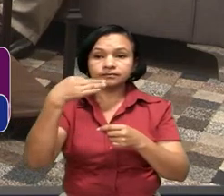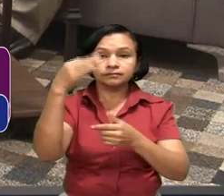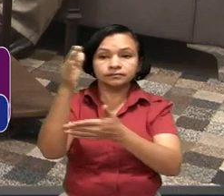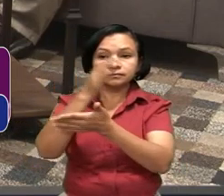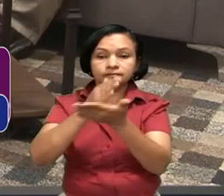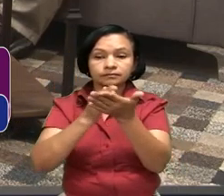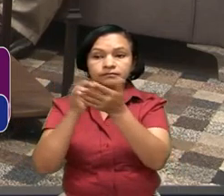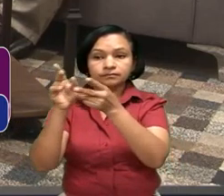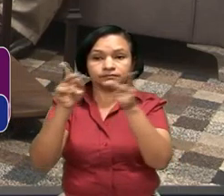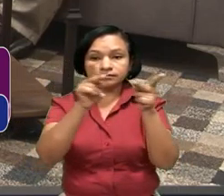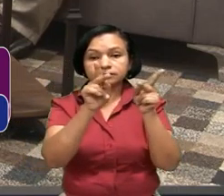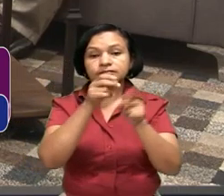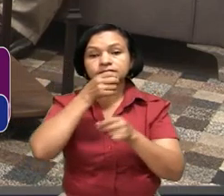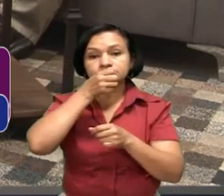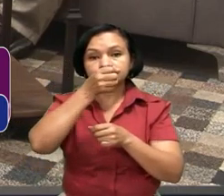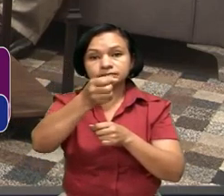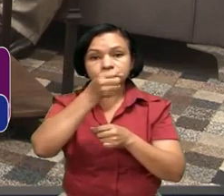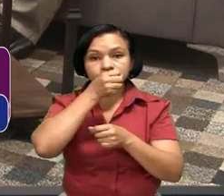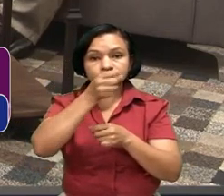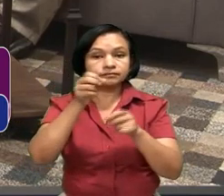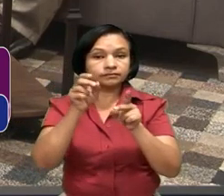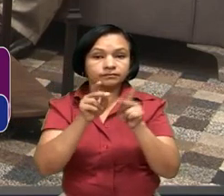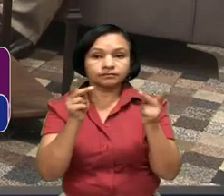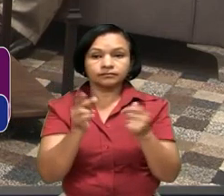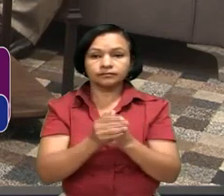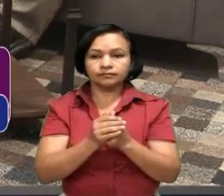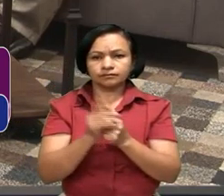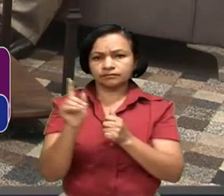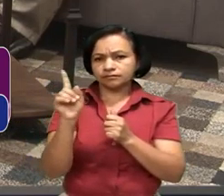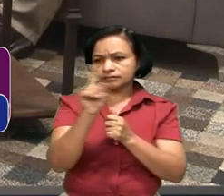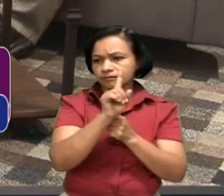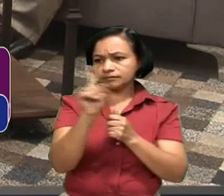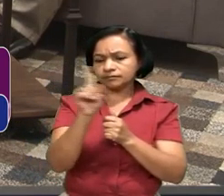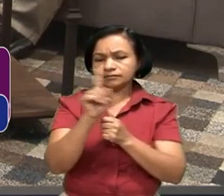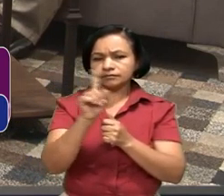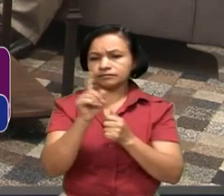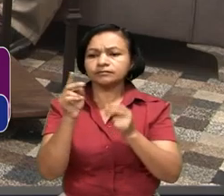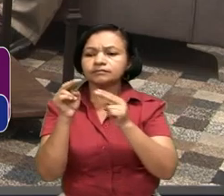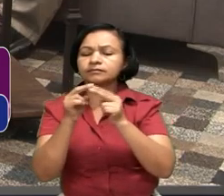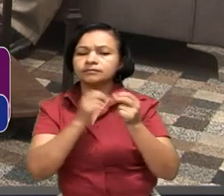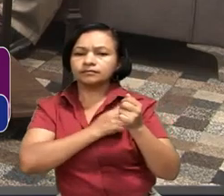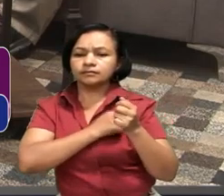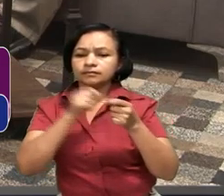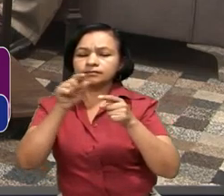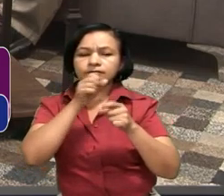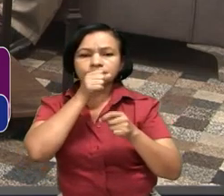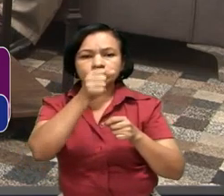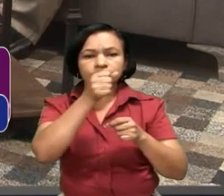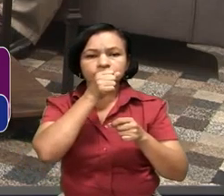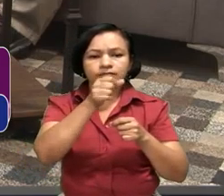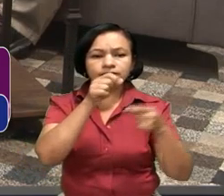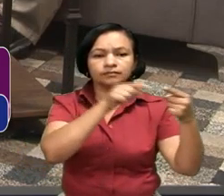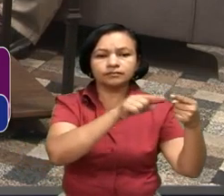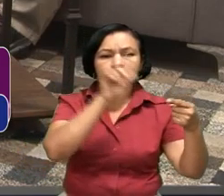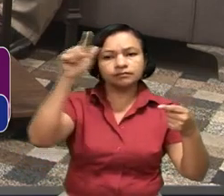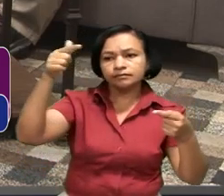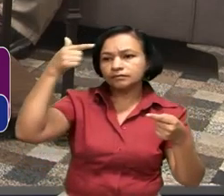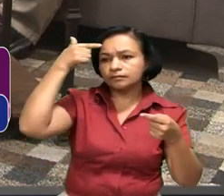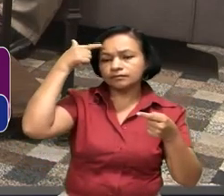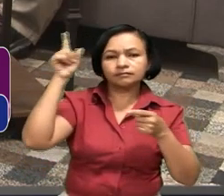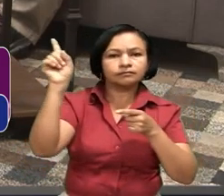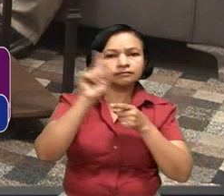periodismo que no hay romance de ninguna naturaleza entre el periodismo y los gobiernos